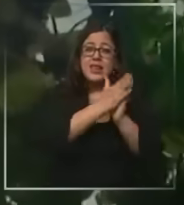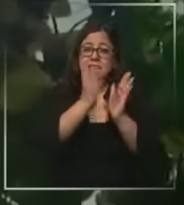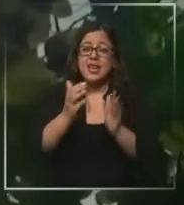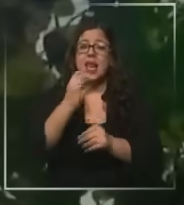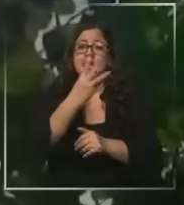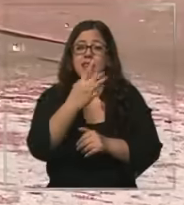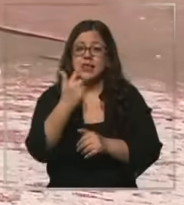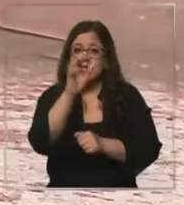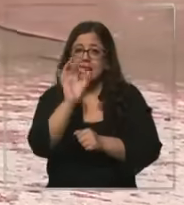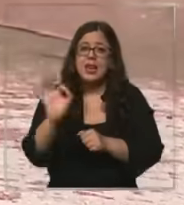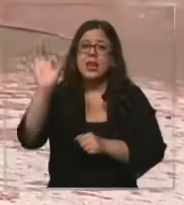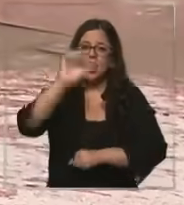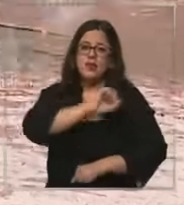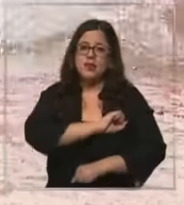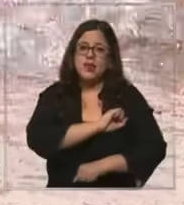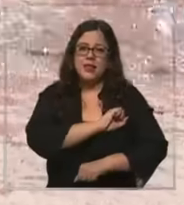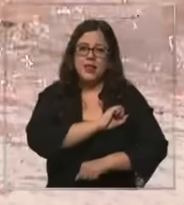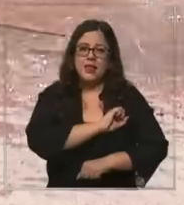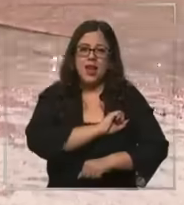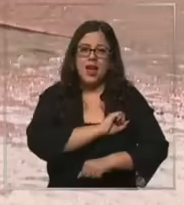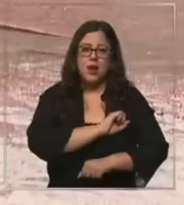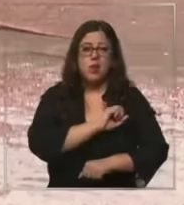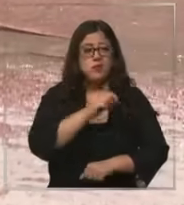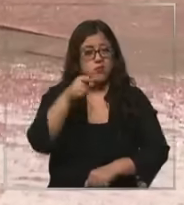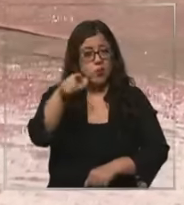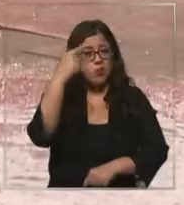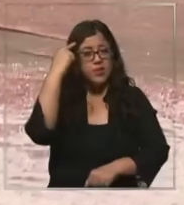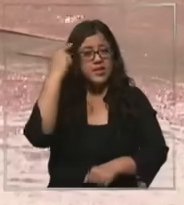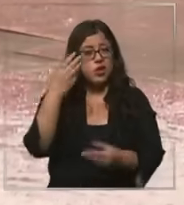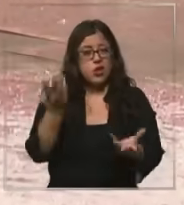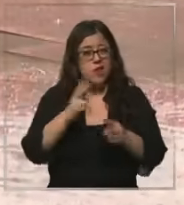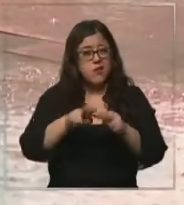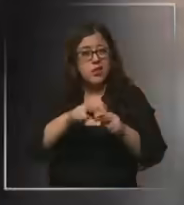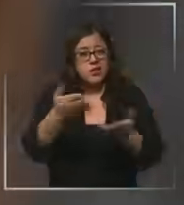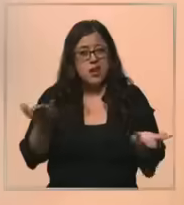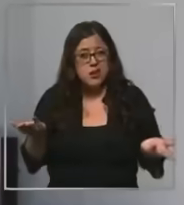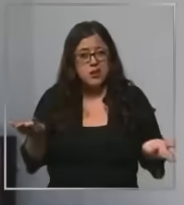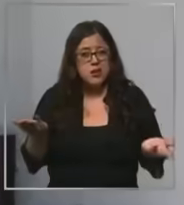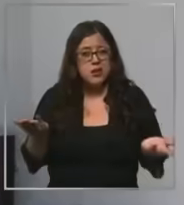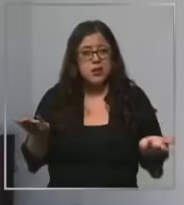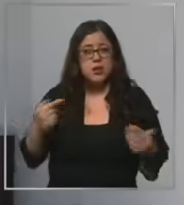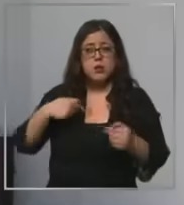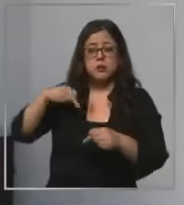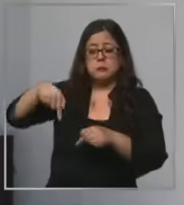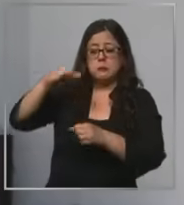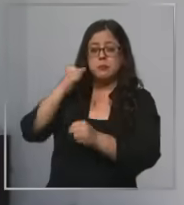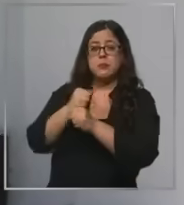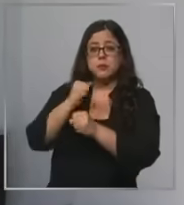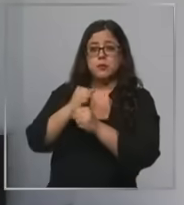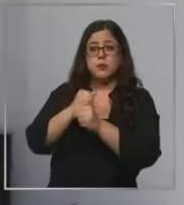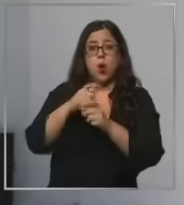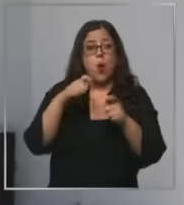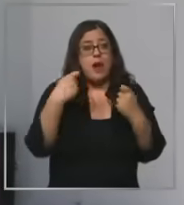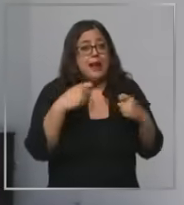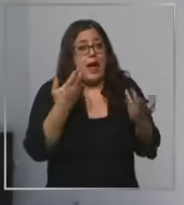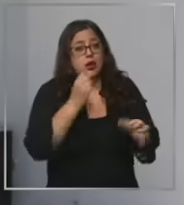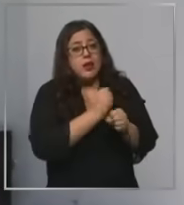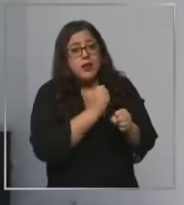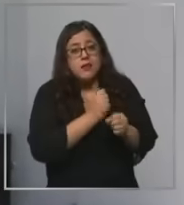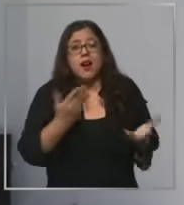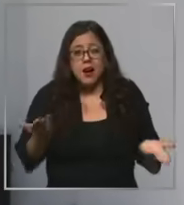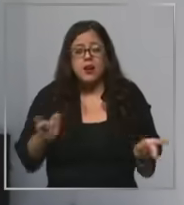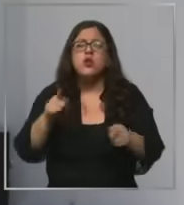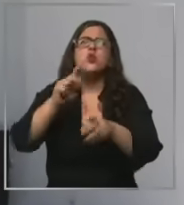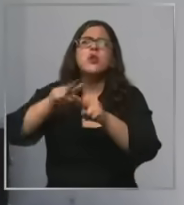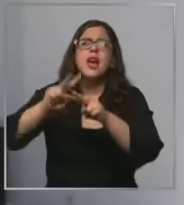y 37 grados en Santiago. ¿Ya pensó dónde estará a esa hora? Acá trabajando, o intentarlo. ¿En